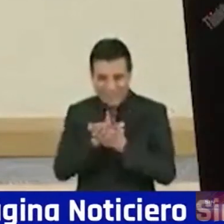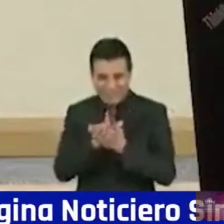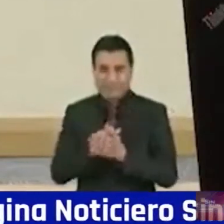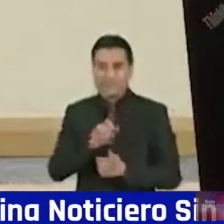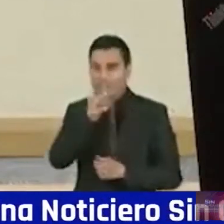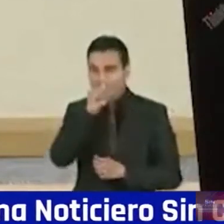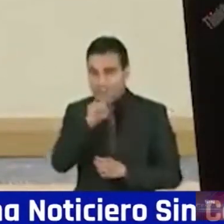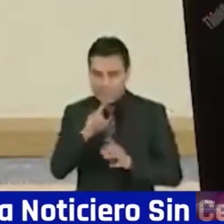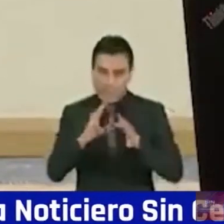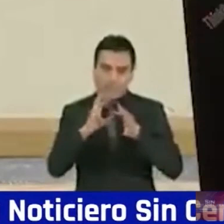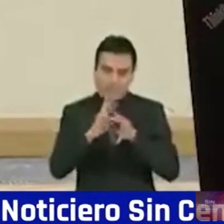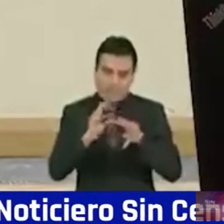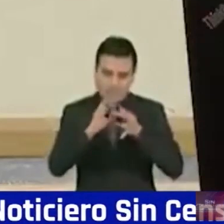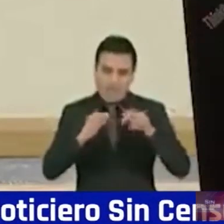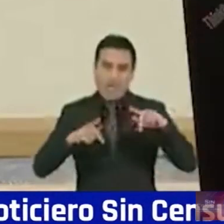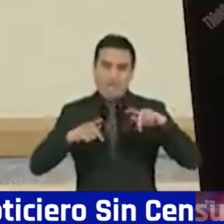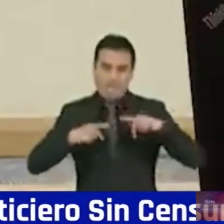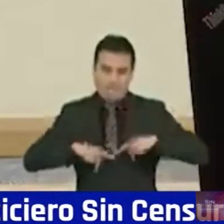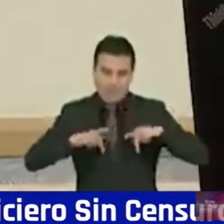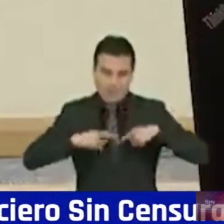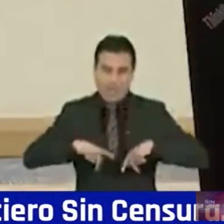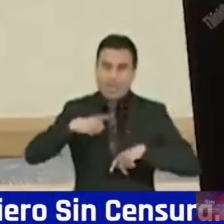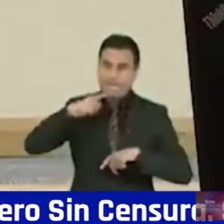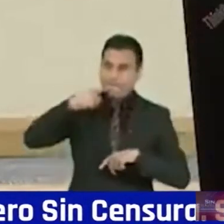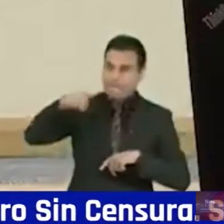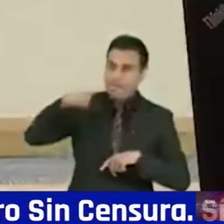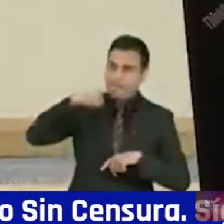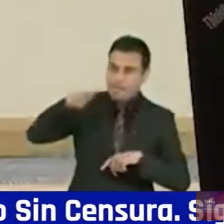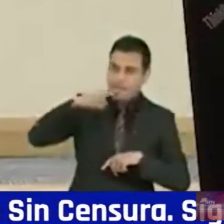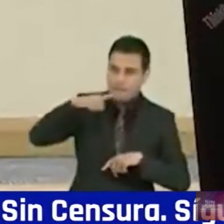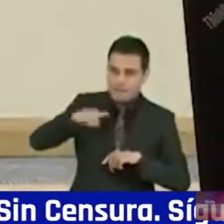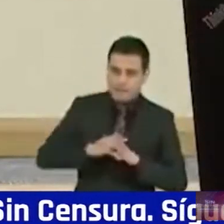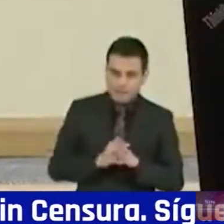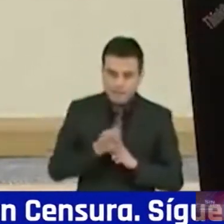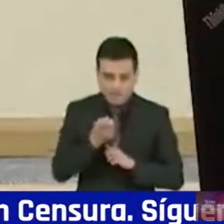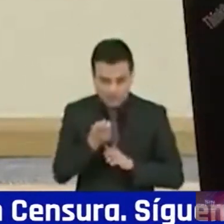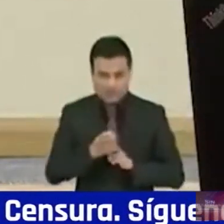de impugnativo que propició ese